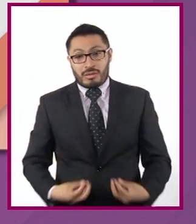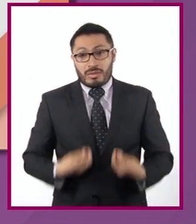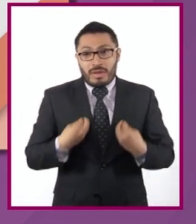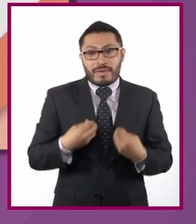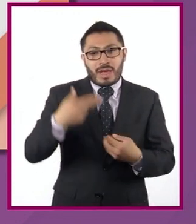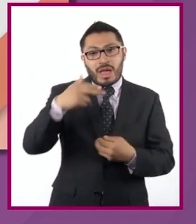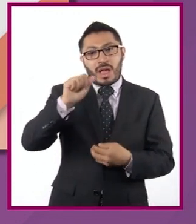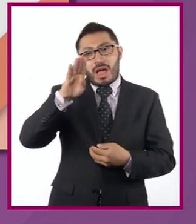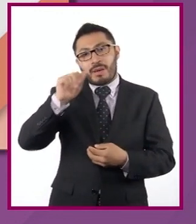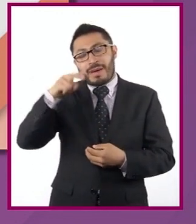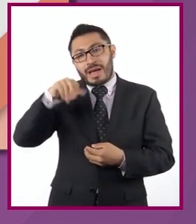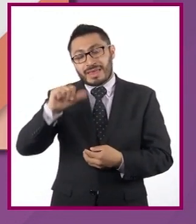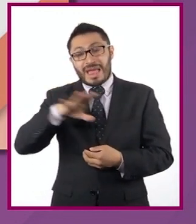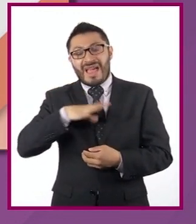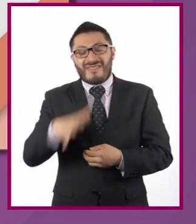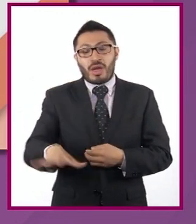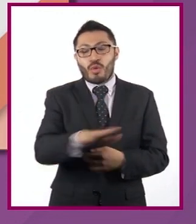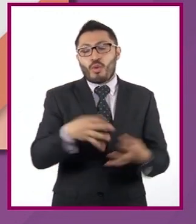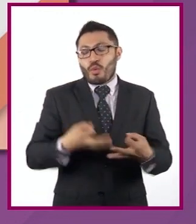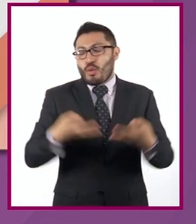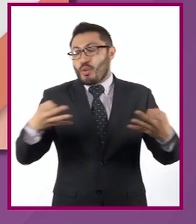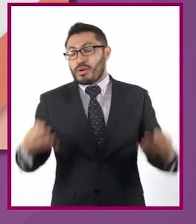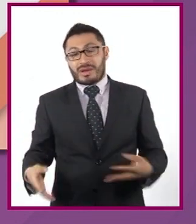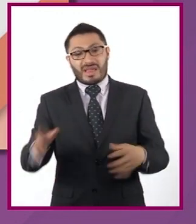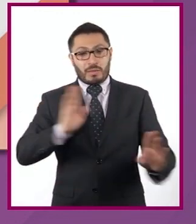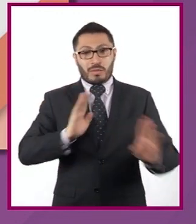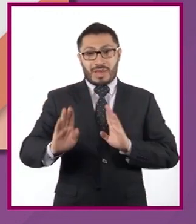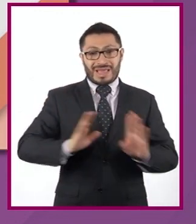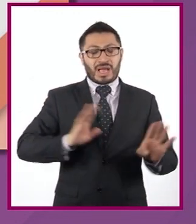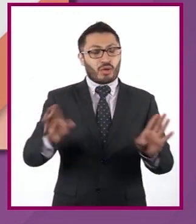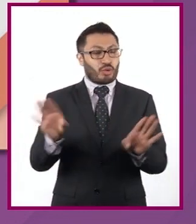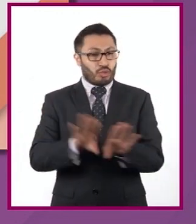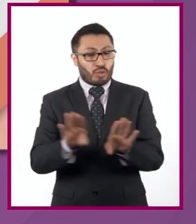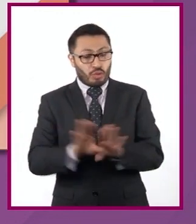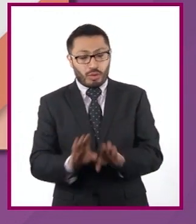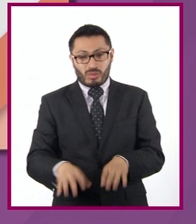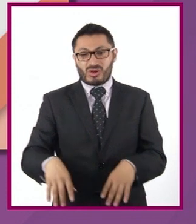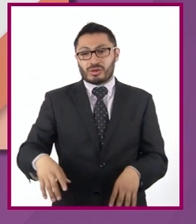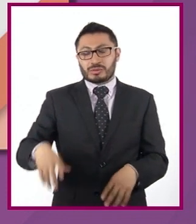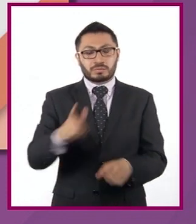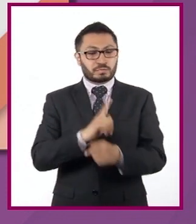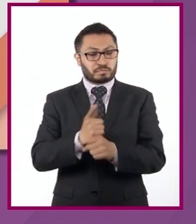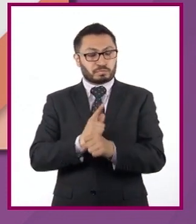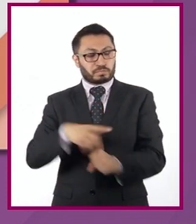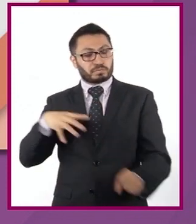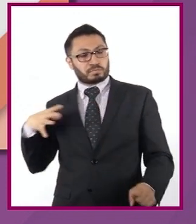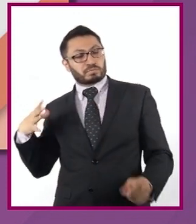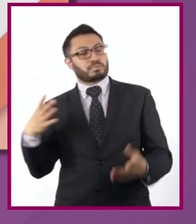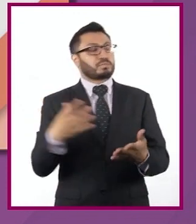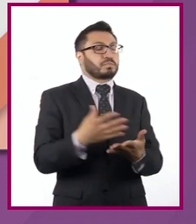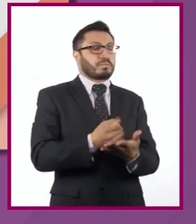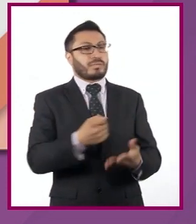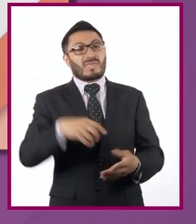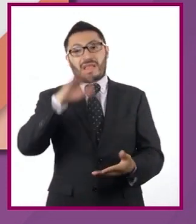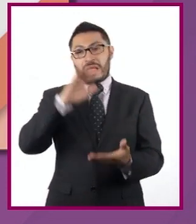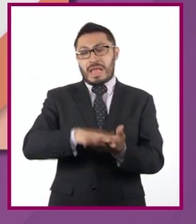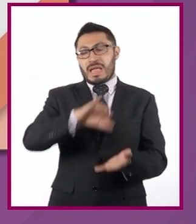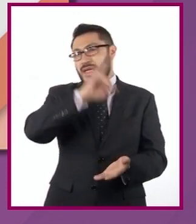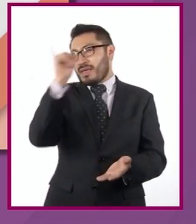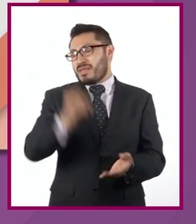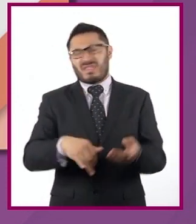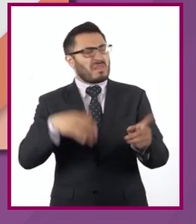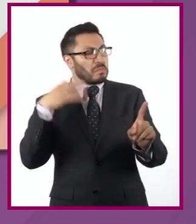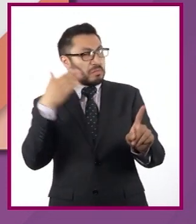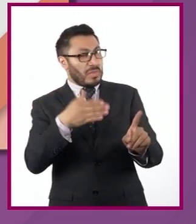Habana, poseía tierras, era militar, se jactaba de su carrera y su fama de conquistador y no pensaba casarse, al